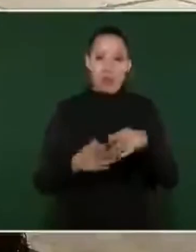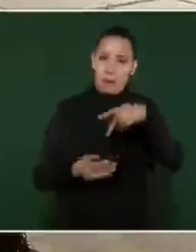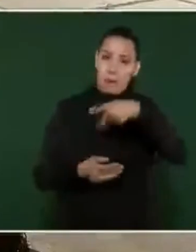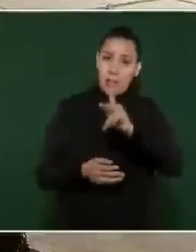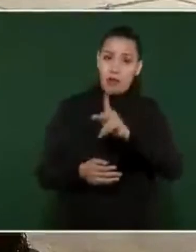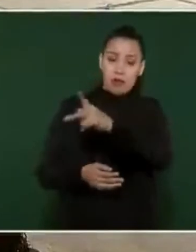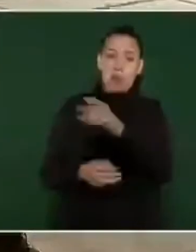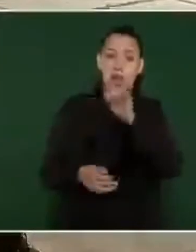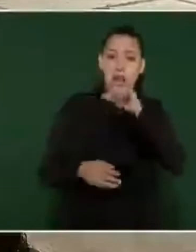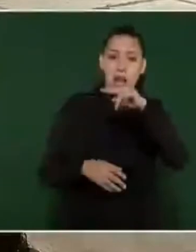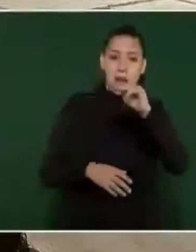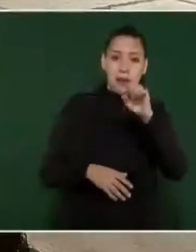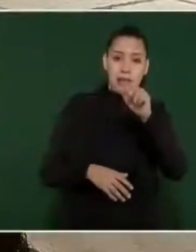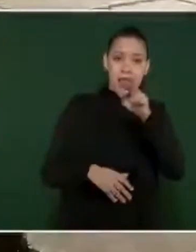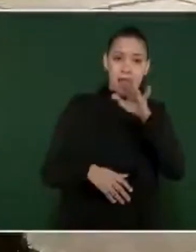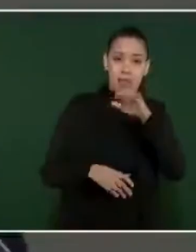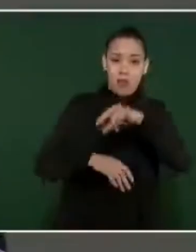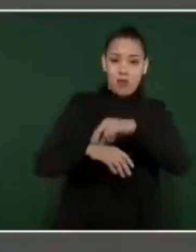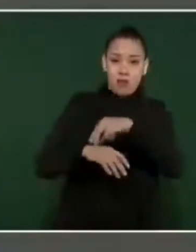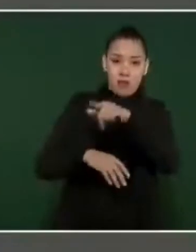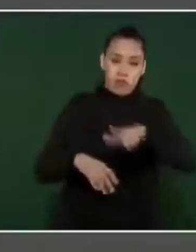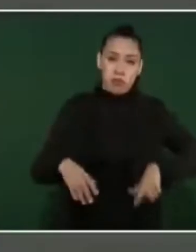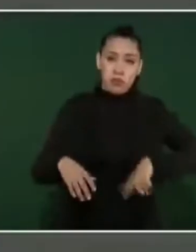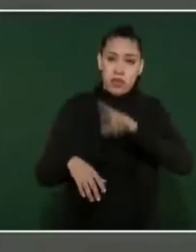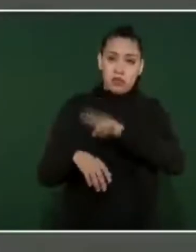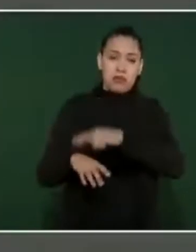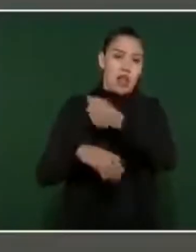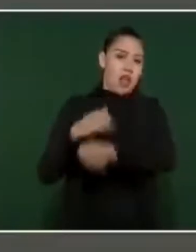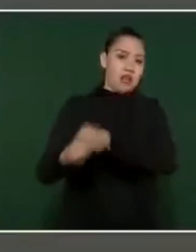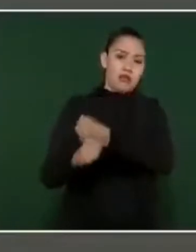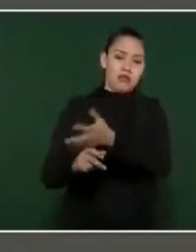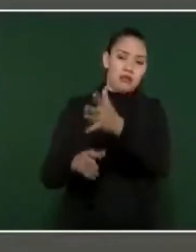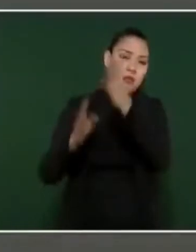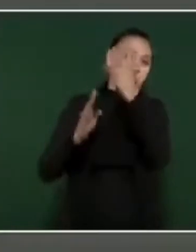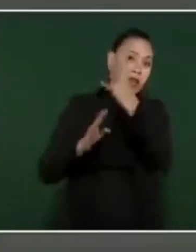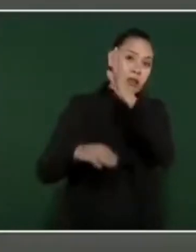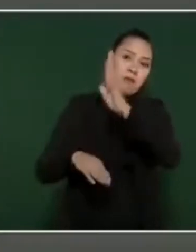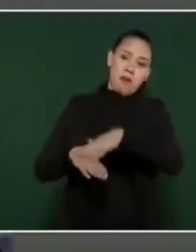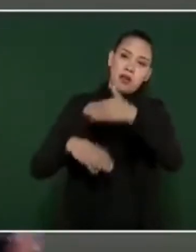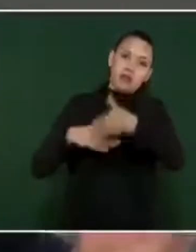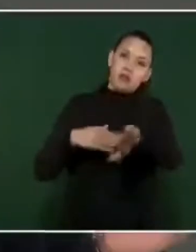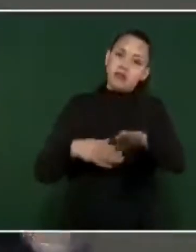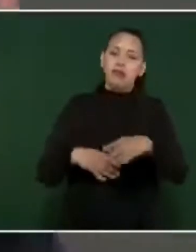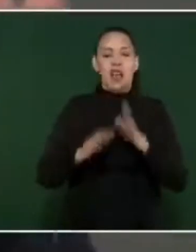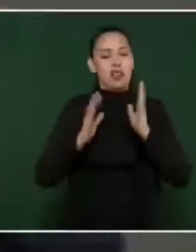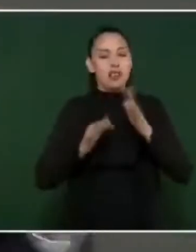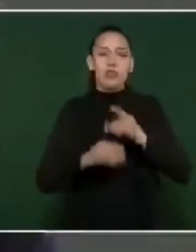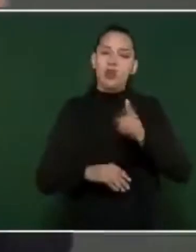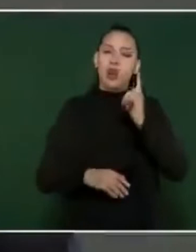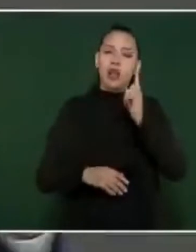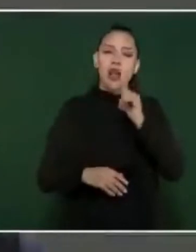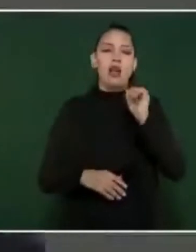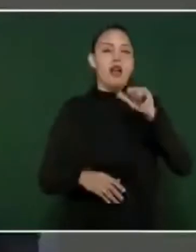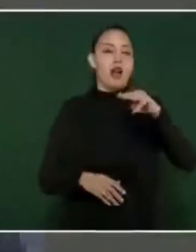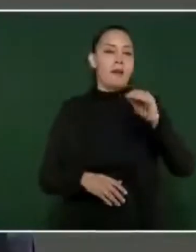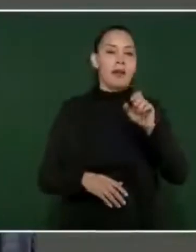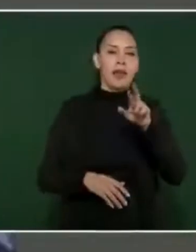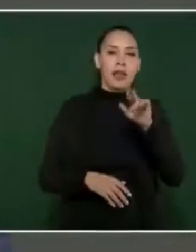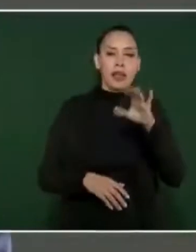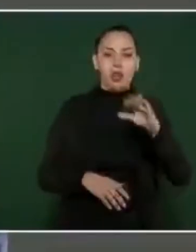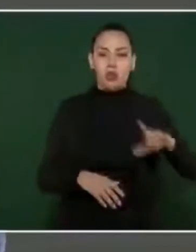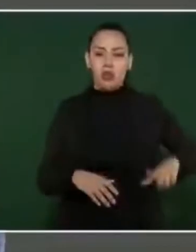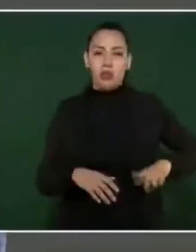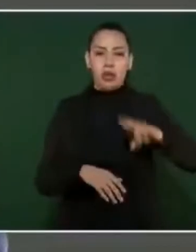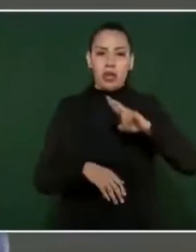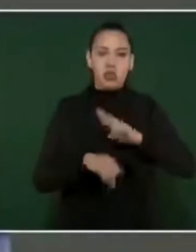cuidar todo lo que se inicie. ¿Sí? Esa es una gran ventaja, que el doctor